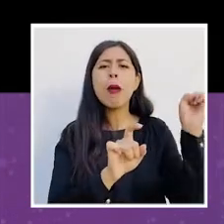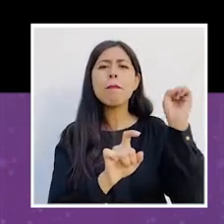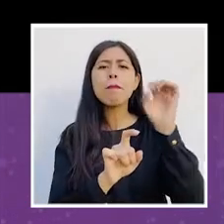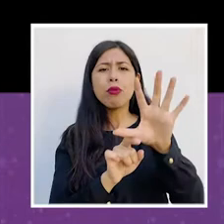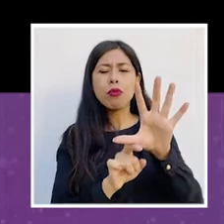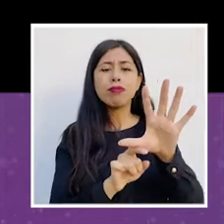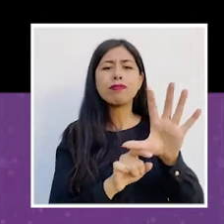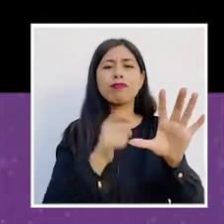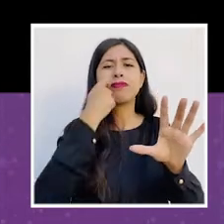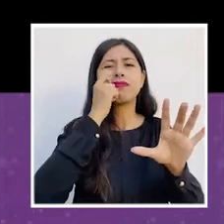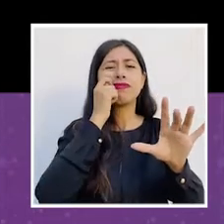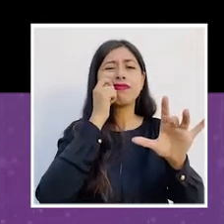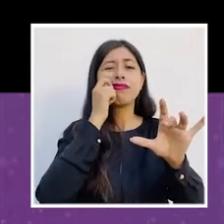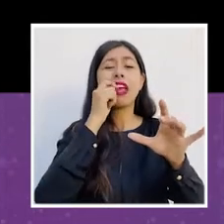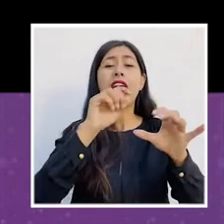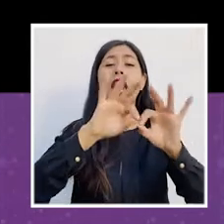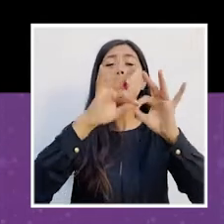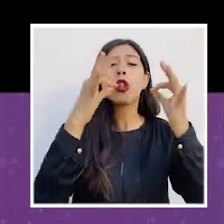de iluminación,